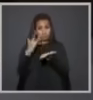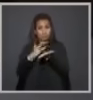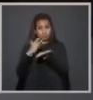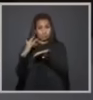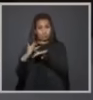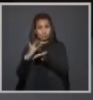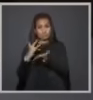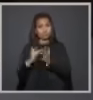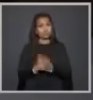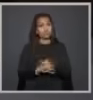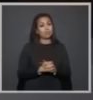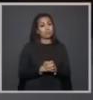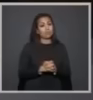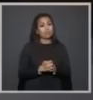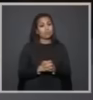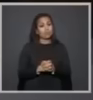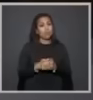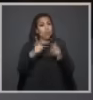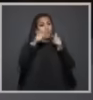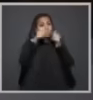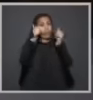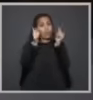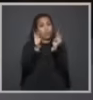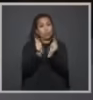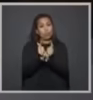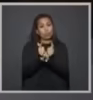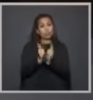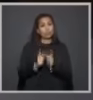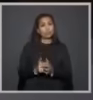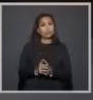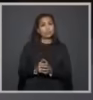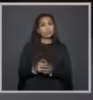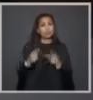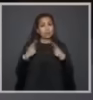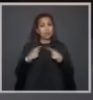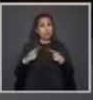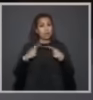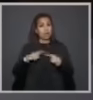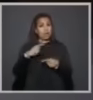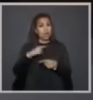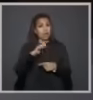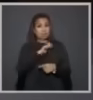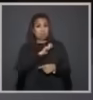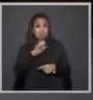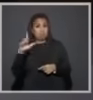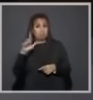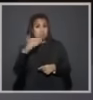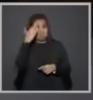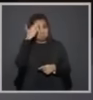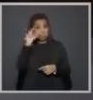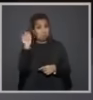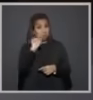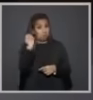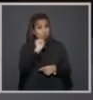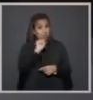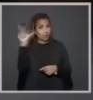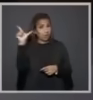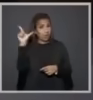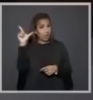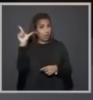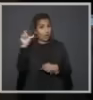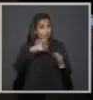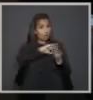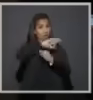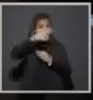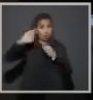de un grupo de especialistas en todos los campos de la vida